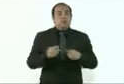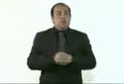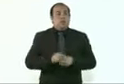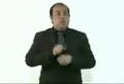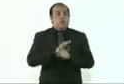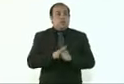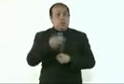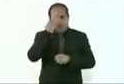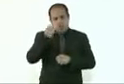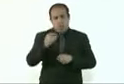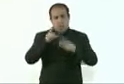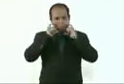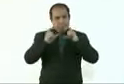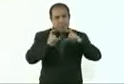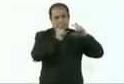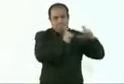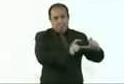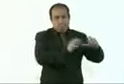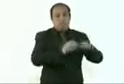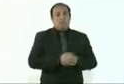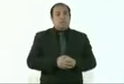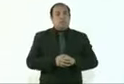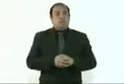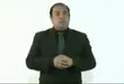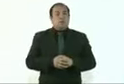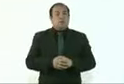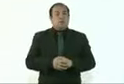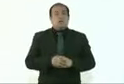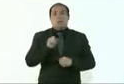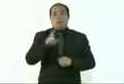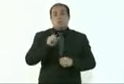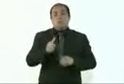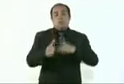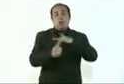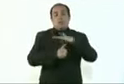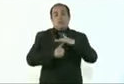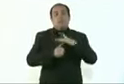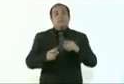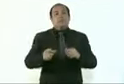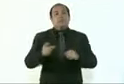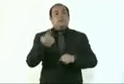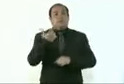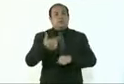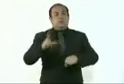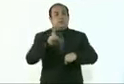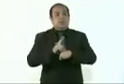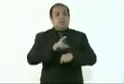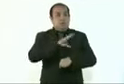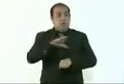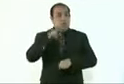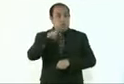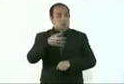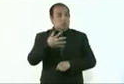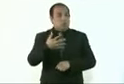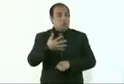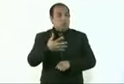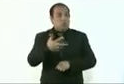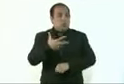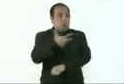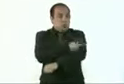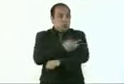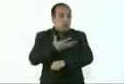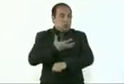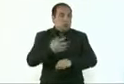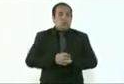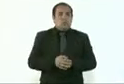cubrebocas, sin sana distancia, también te aísles 7 días, que en general si estás vacunado, a menos que tengas